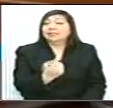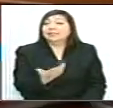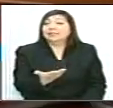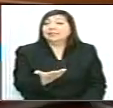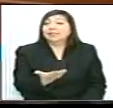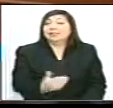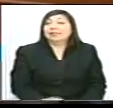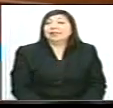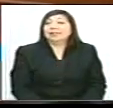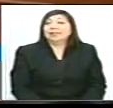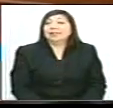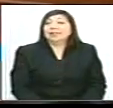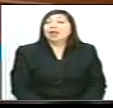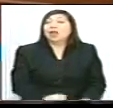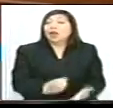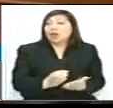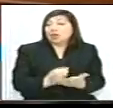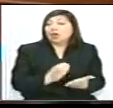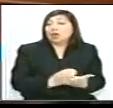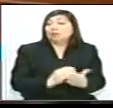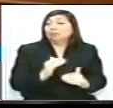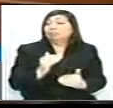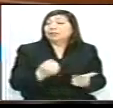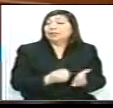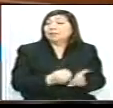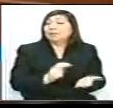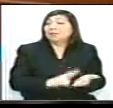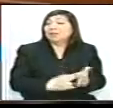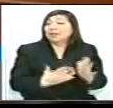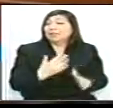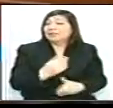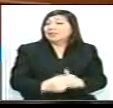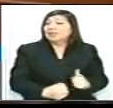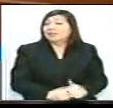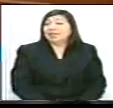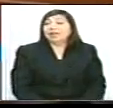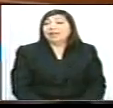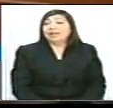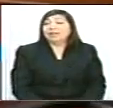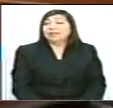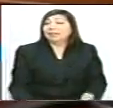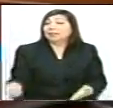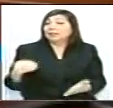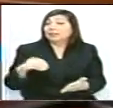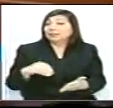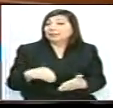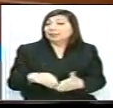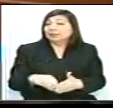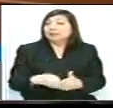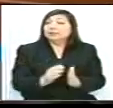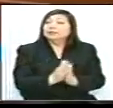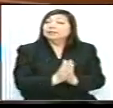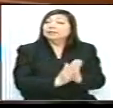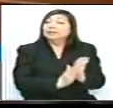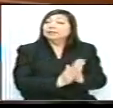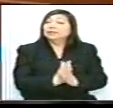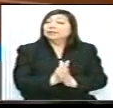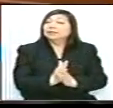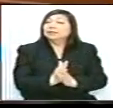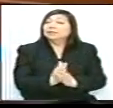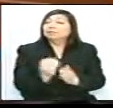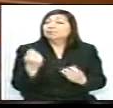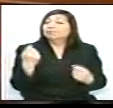en el caso de los contratos de estabilidad tributaria 15 años, se incluya dentro de los beneficios